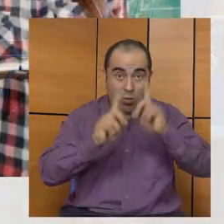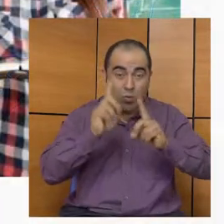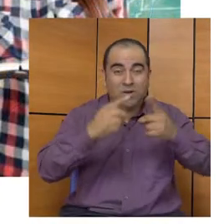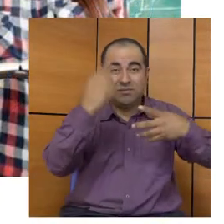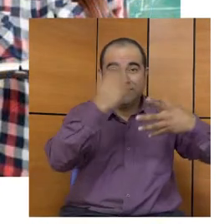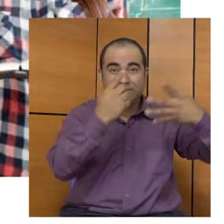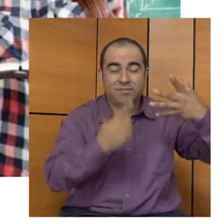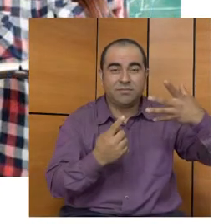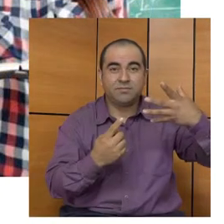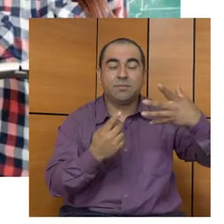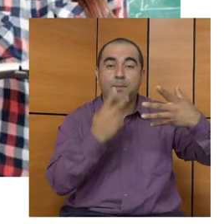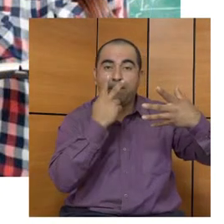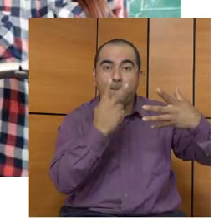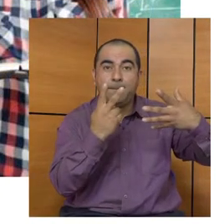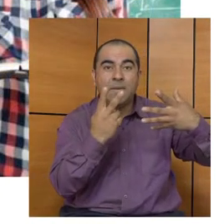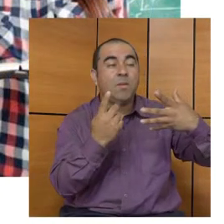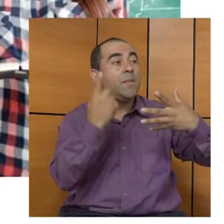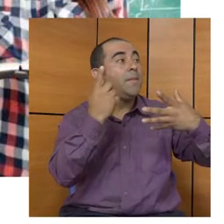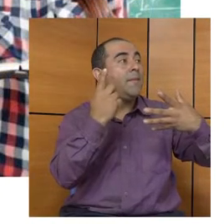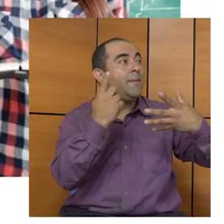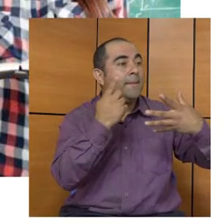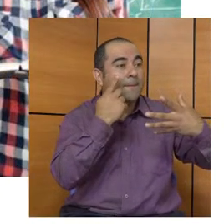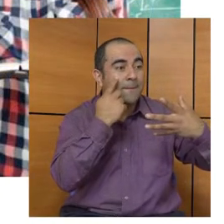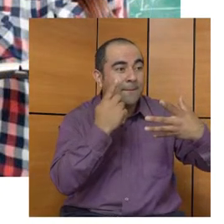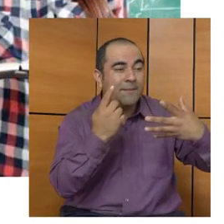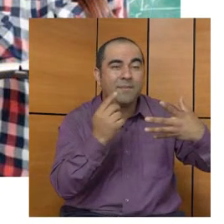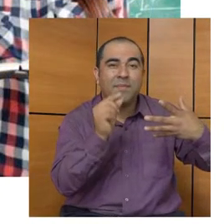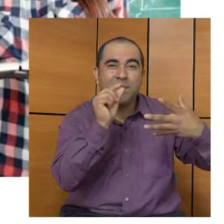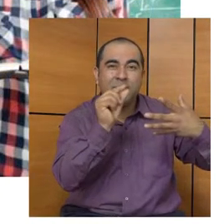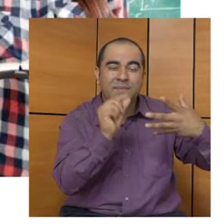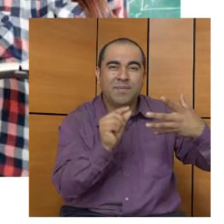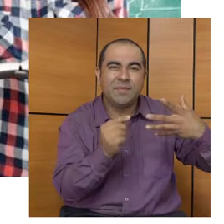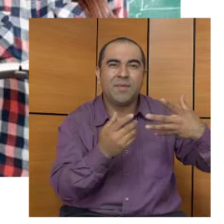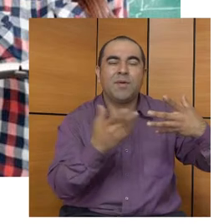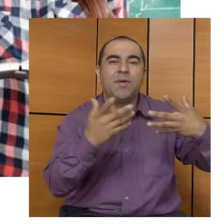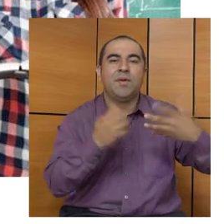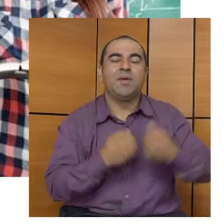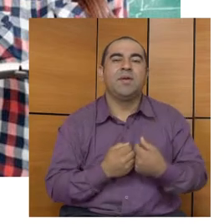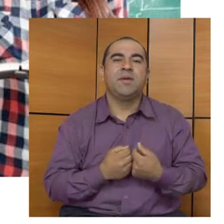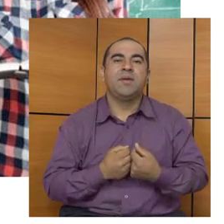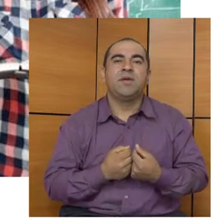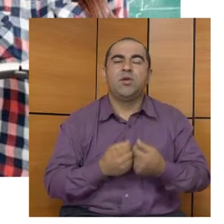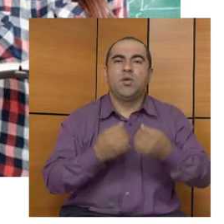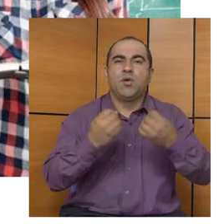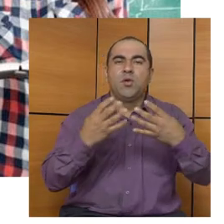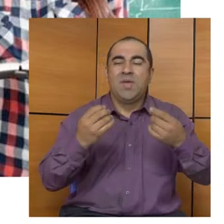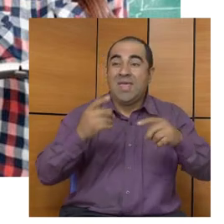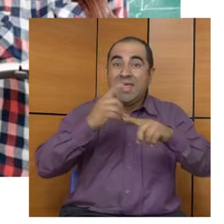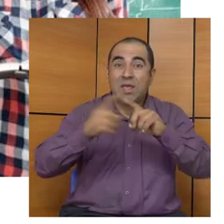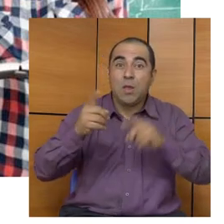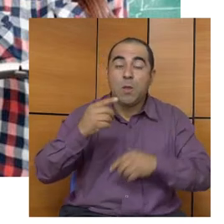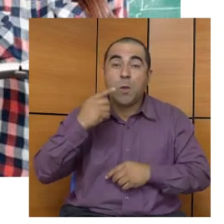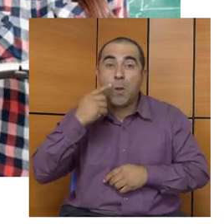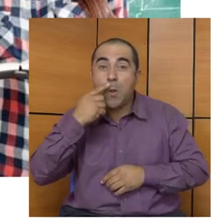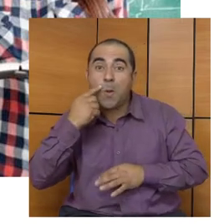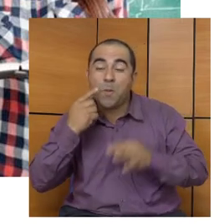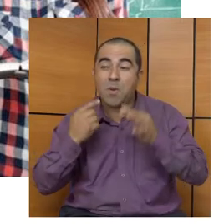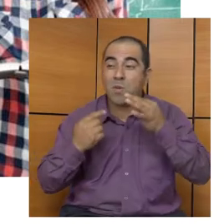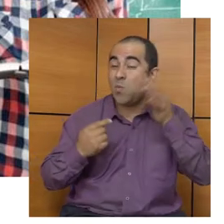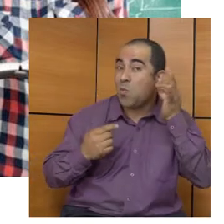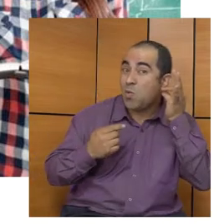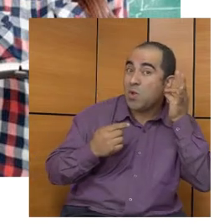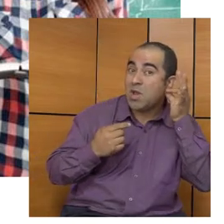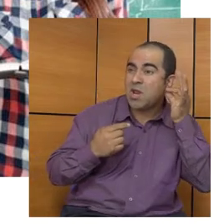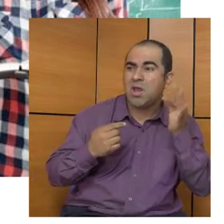pues ya nos dio la primera pista, ¿no? Del tema de la heterogeneidad. De ese estereotipo que teníamos de las personas mayores no